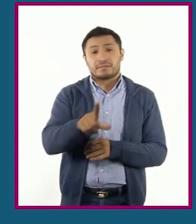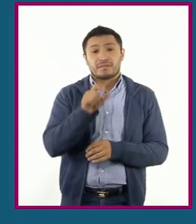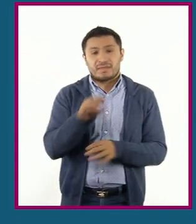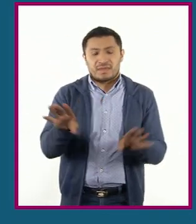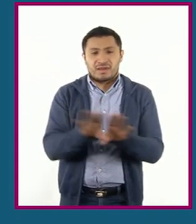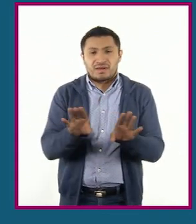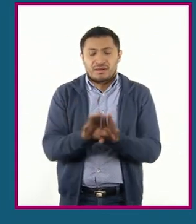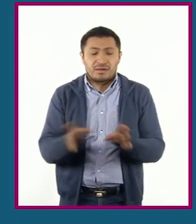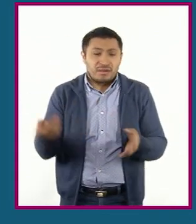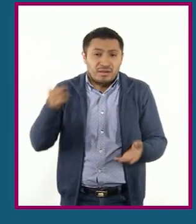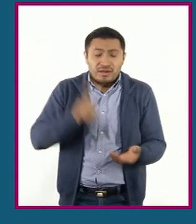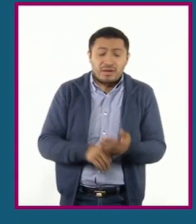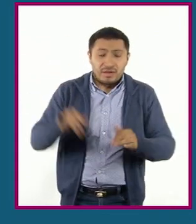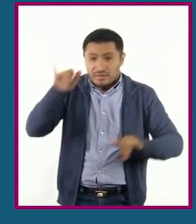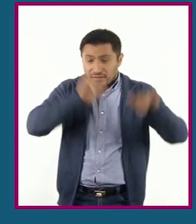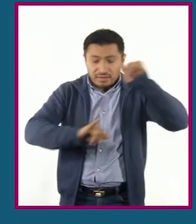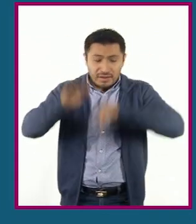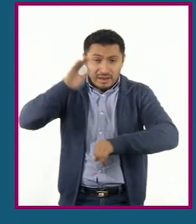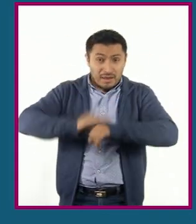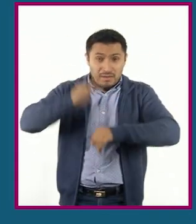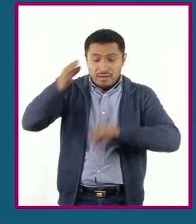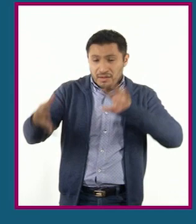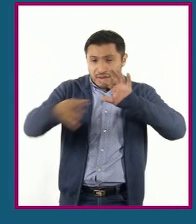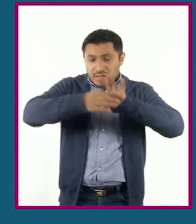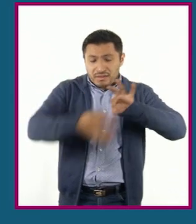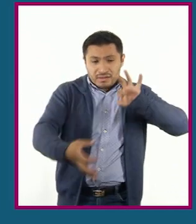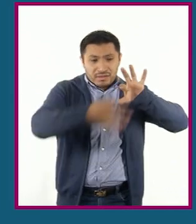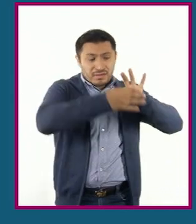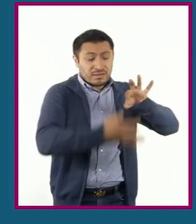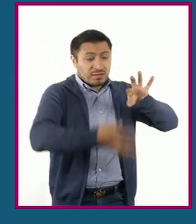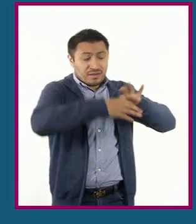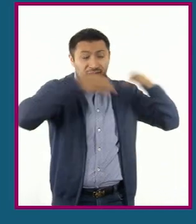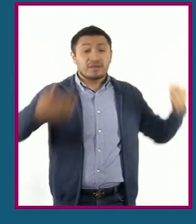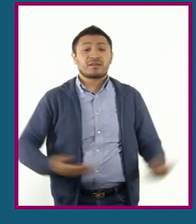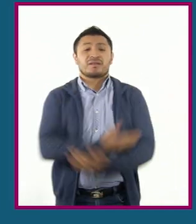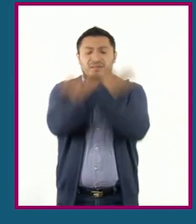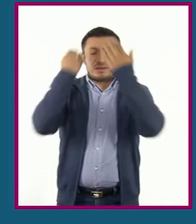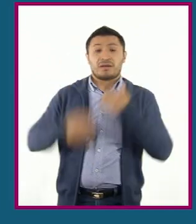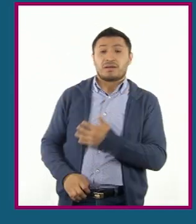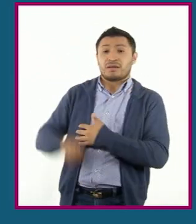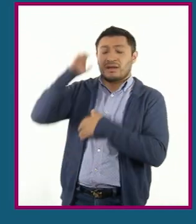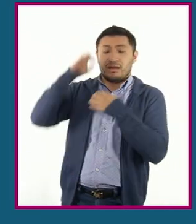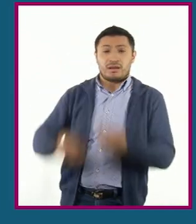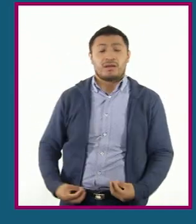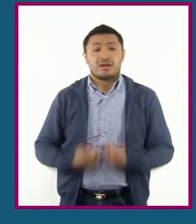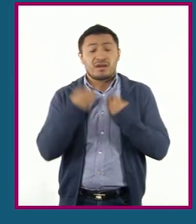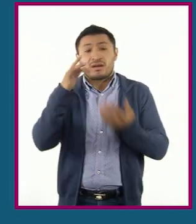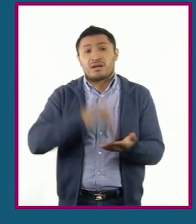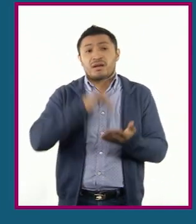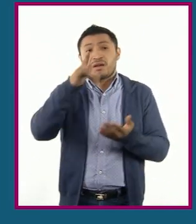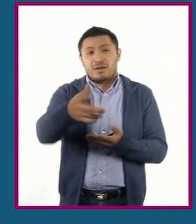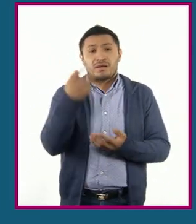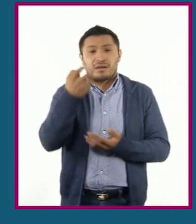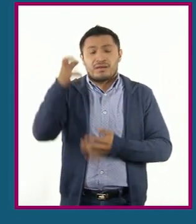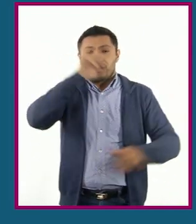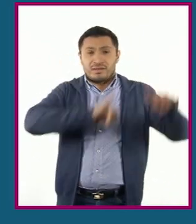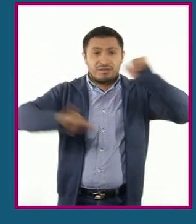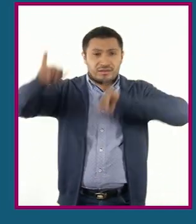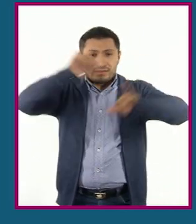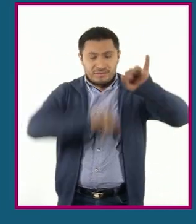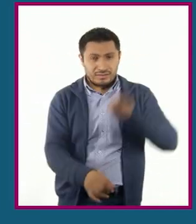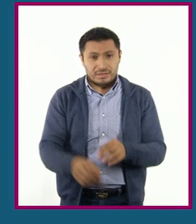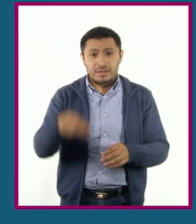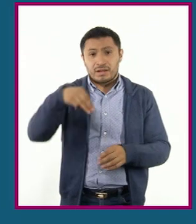se componen por elementos químicos. Nacemos, crecemos y vivimos gracias a las reacciones químicas.